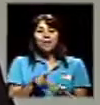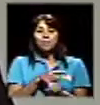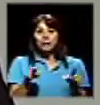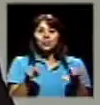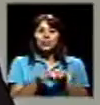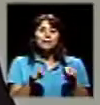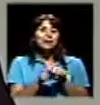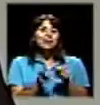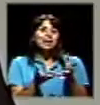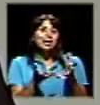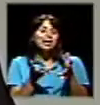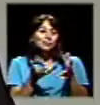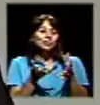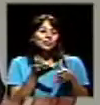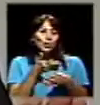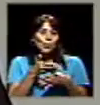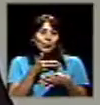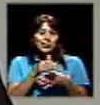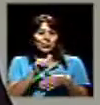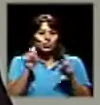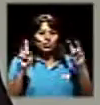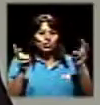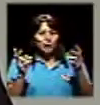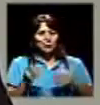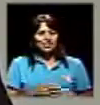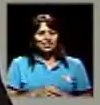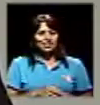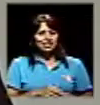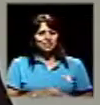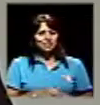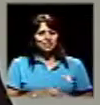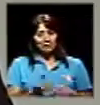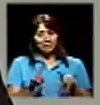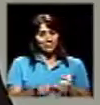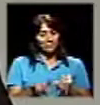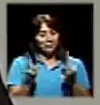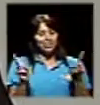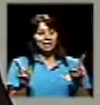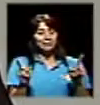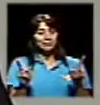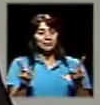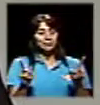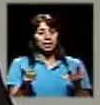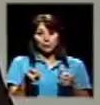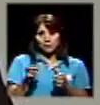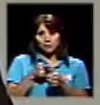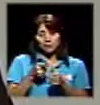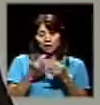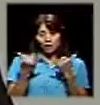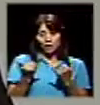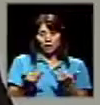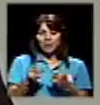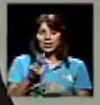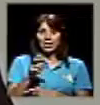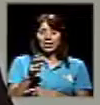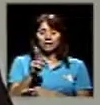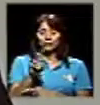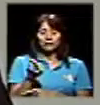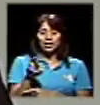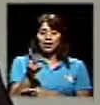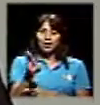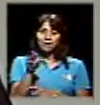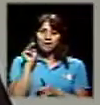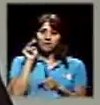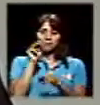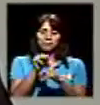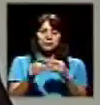compartir otros temas ya de otra naturaleza, una vez que el canal nos